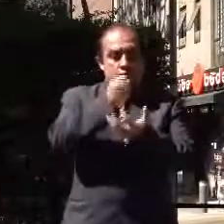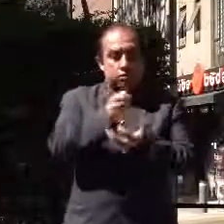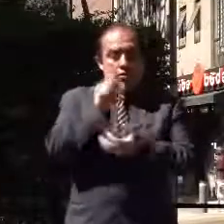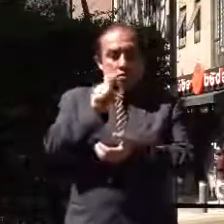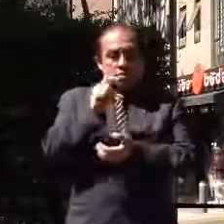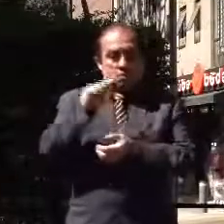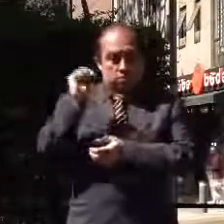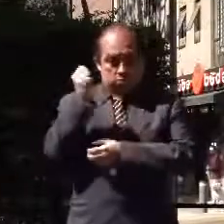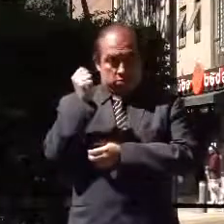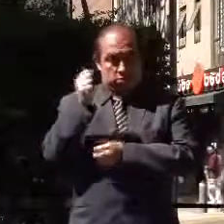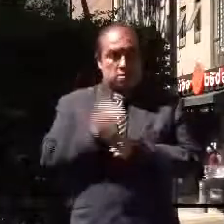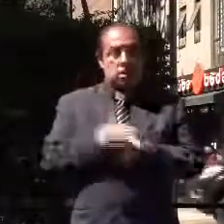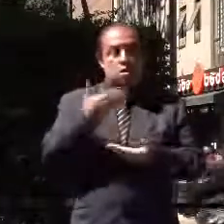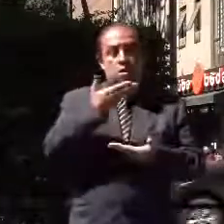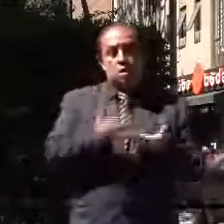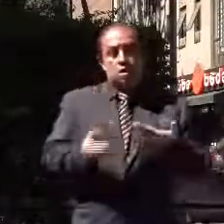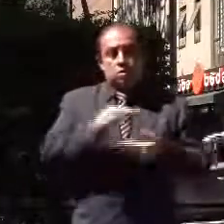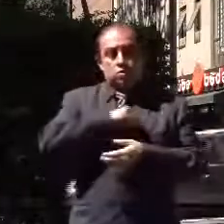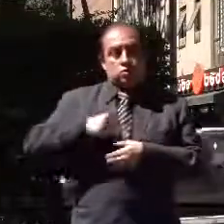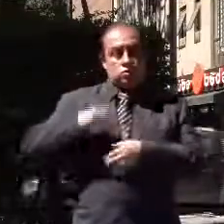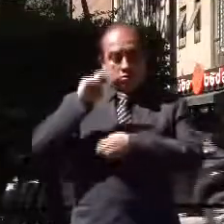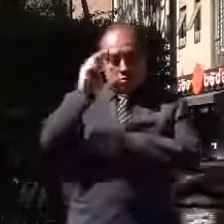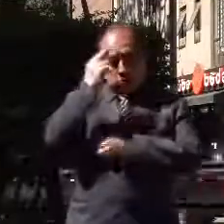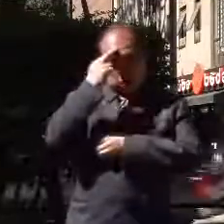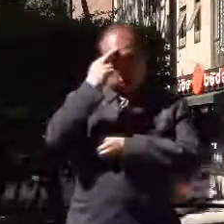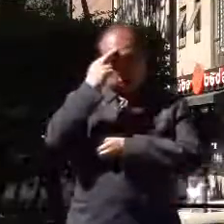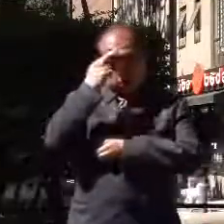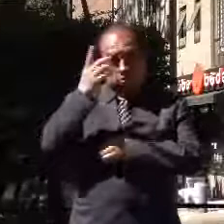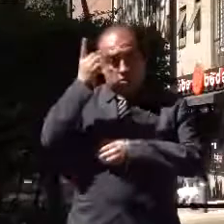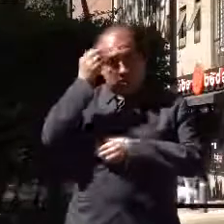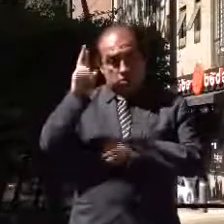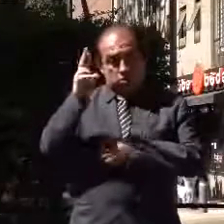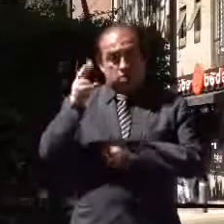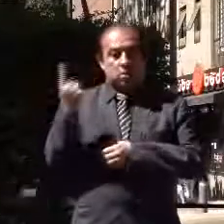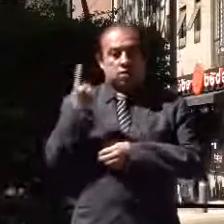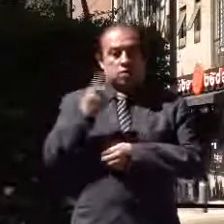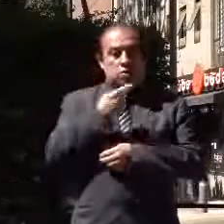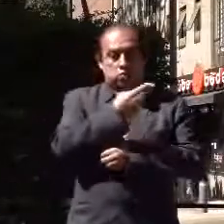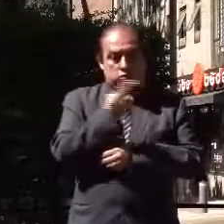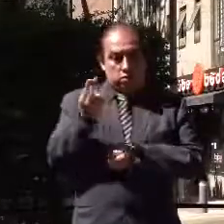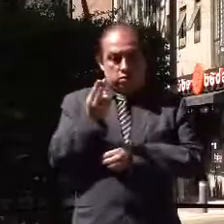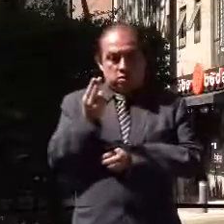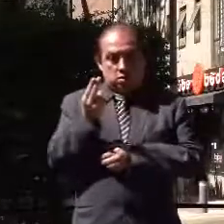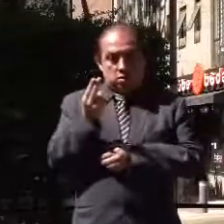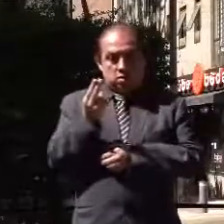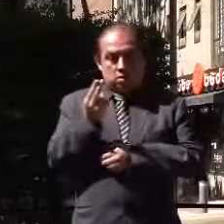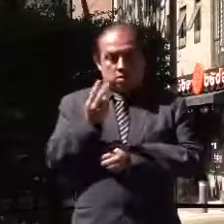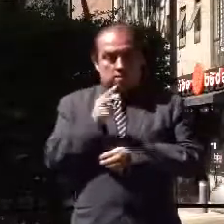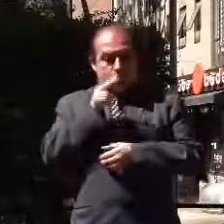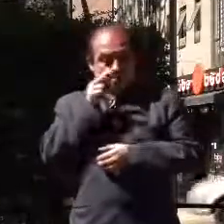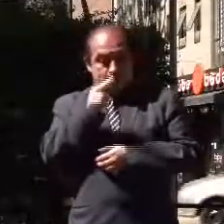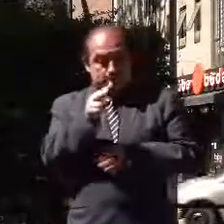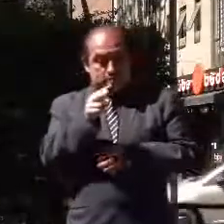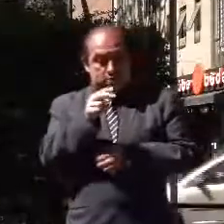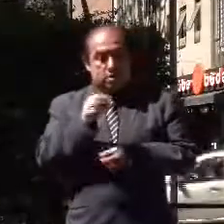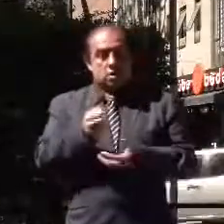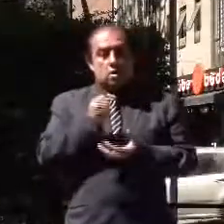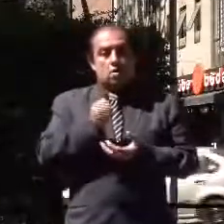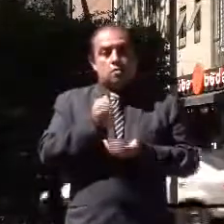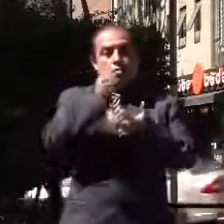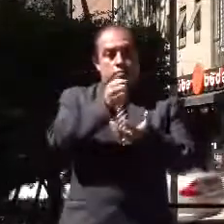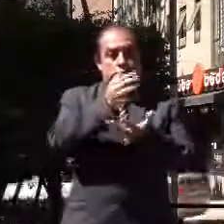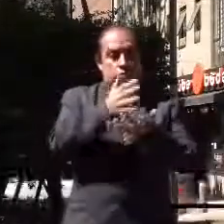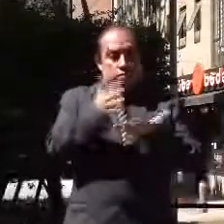tecnología, y hoy hay que reconocerle, doctora, el que se haya apostado, el que se le haya dado un incremento presupuestal